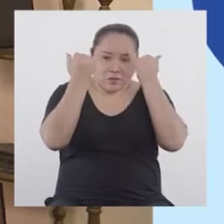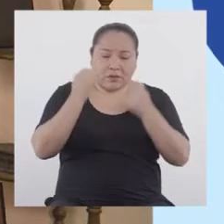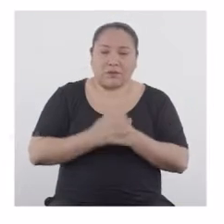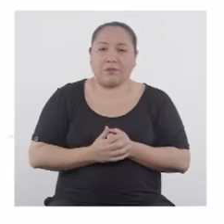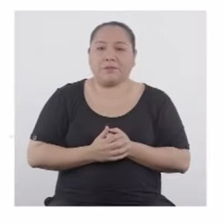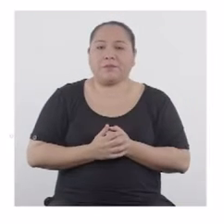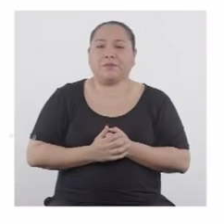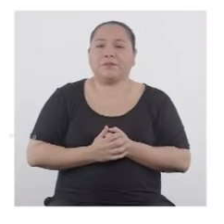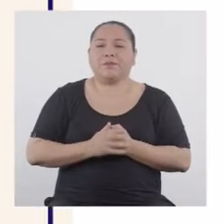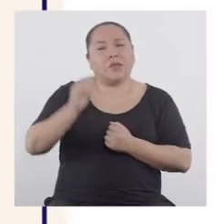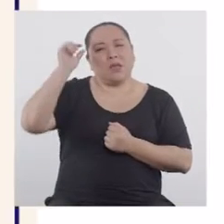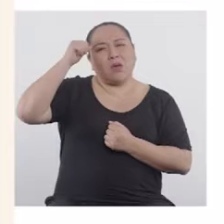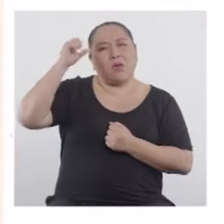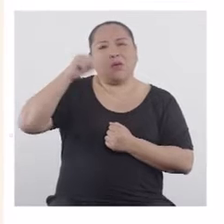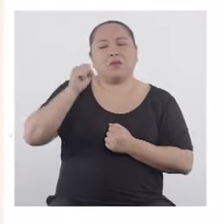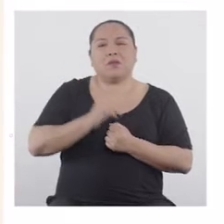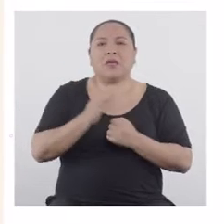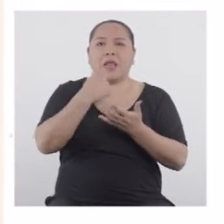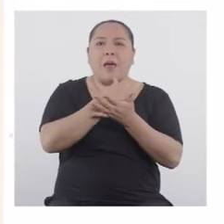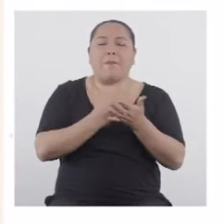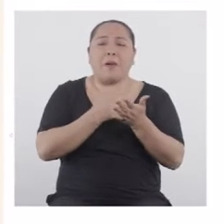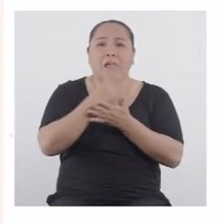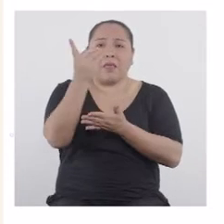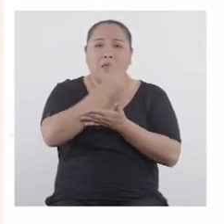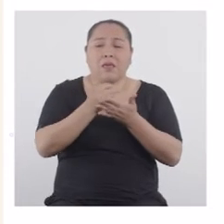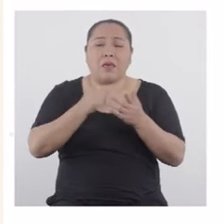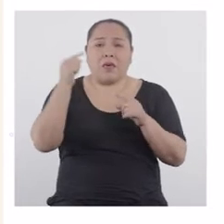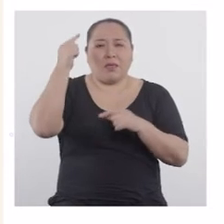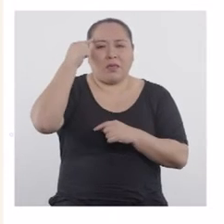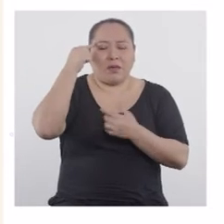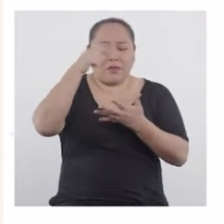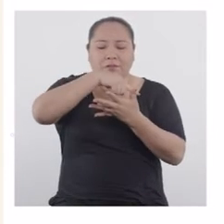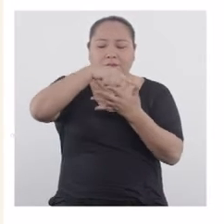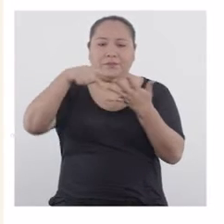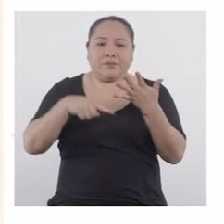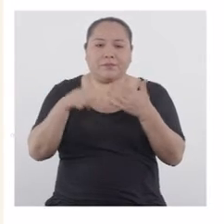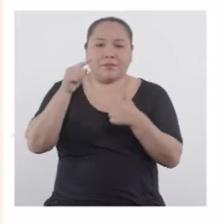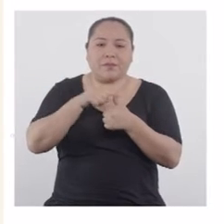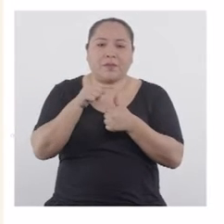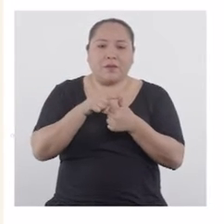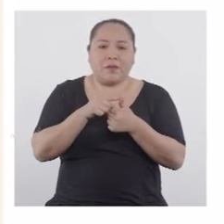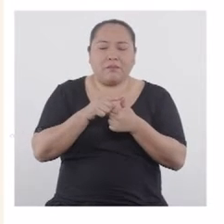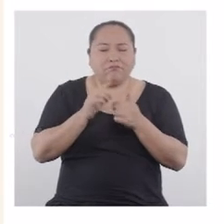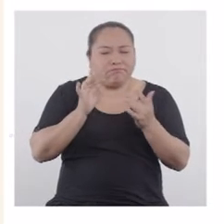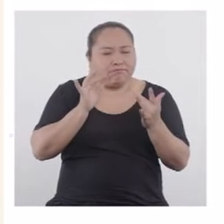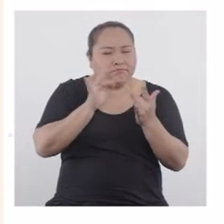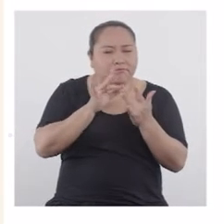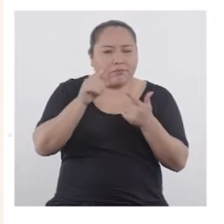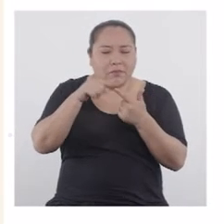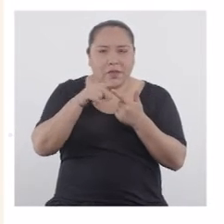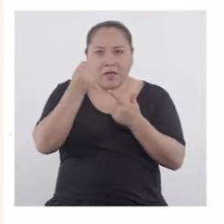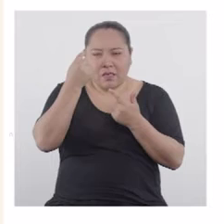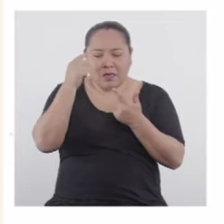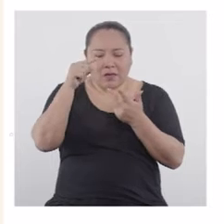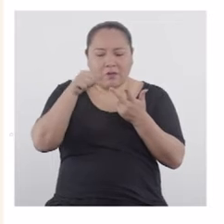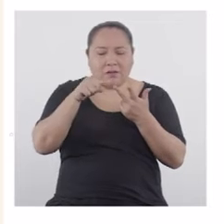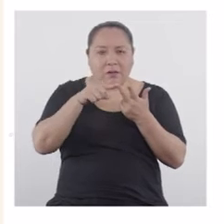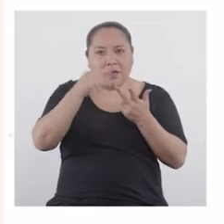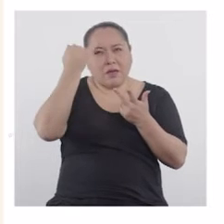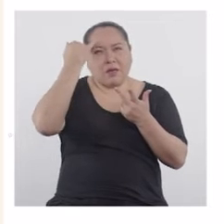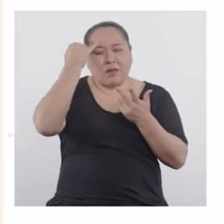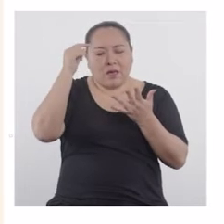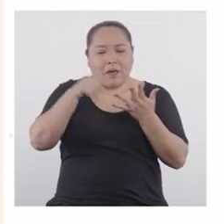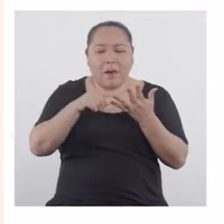innovadoras. Recuerdo bien que las fases del Design Thinking son 5. Empatizar, definir,